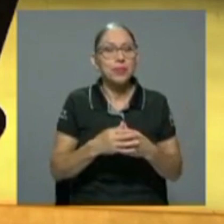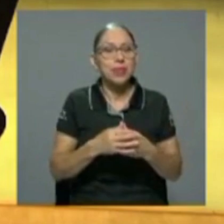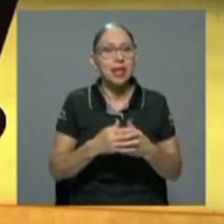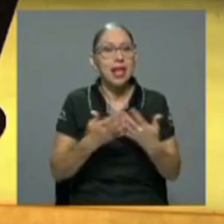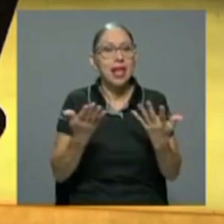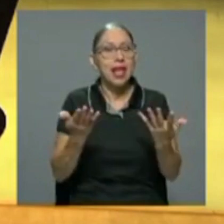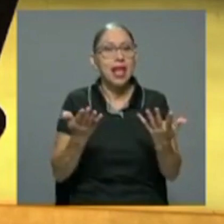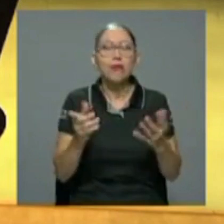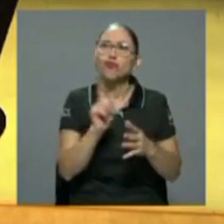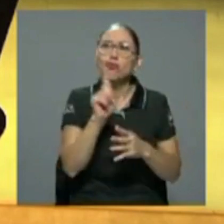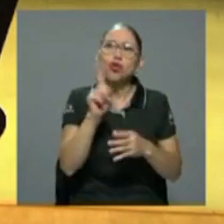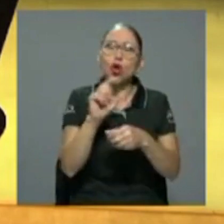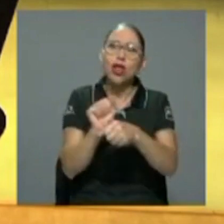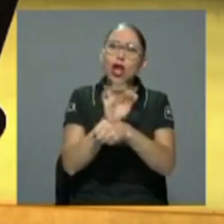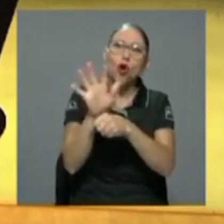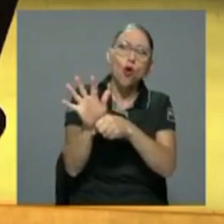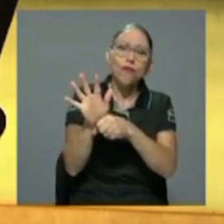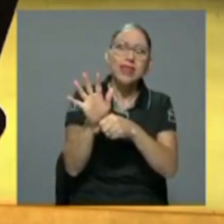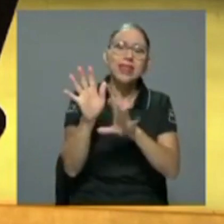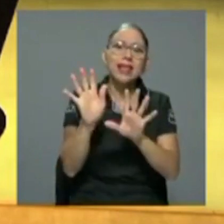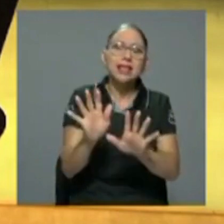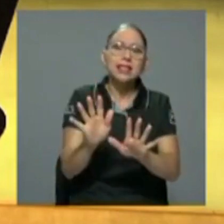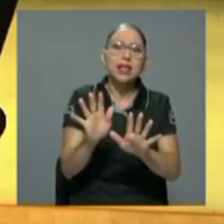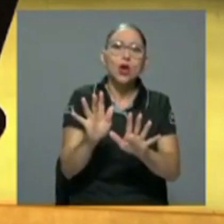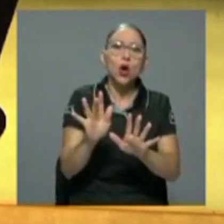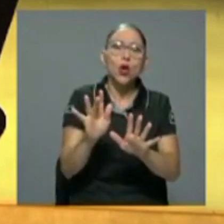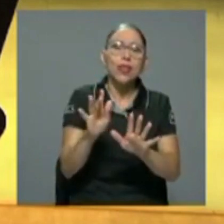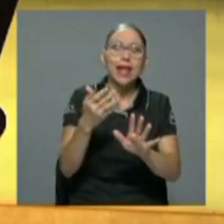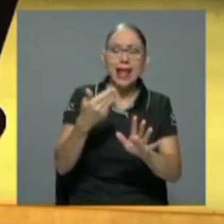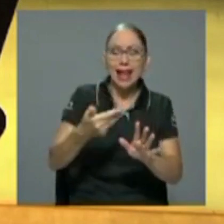no del COVID, sino de la anterior